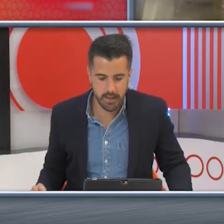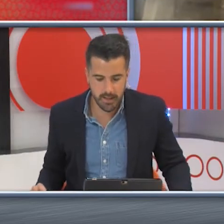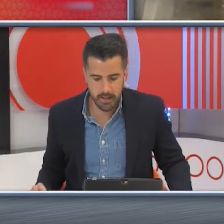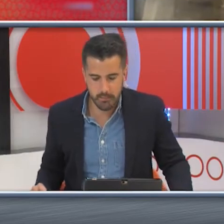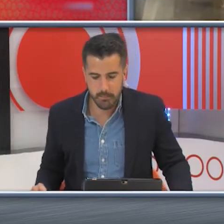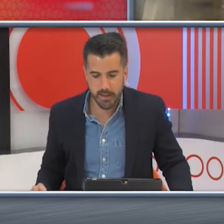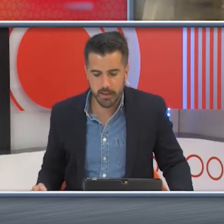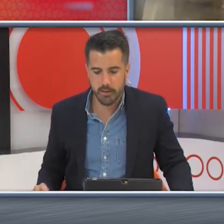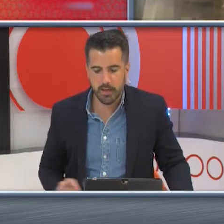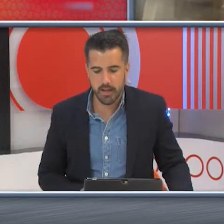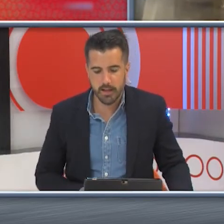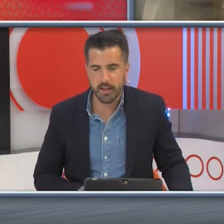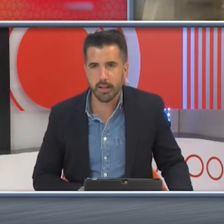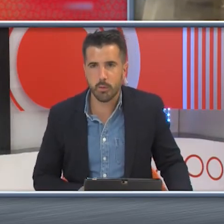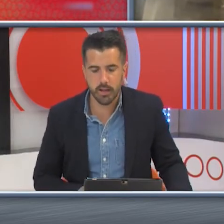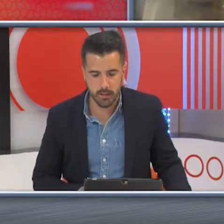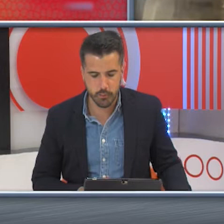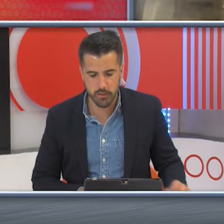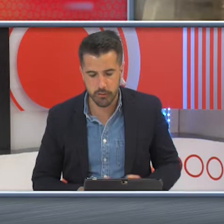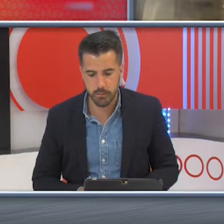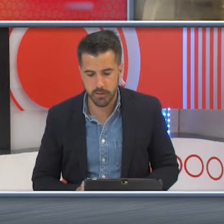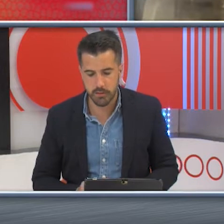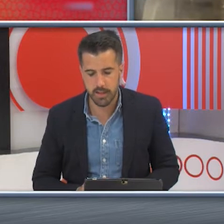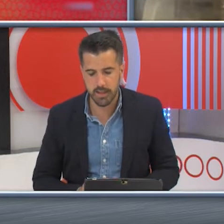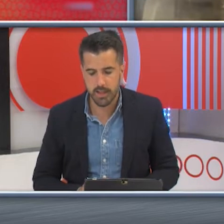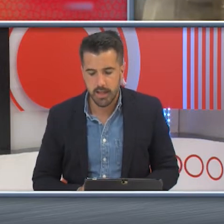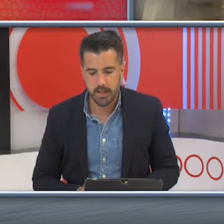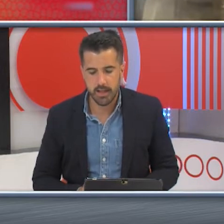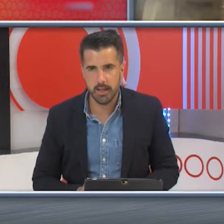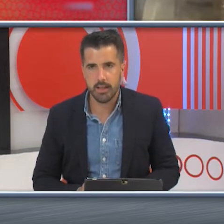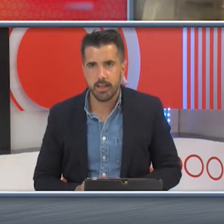alarma, me imagino que ante la duda de muchos de los profesionales,